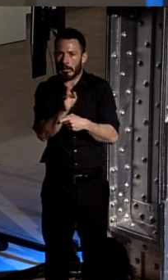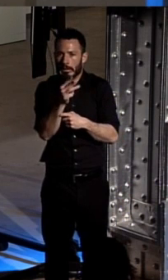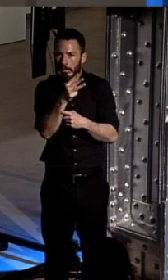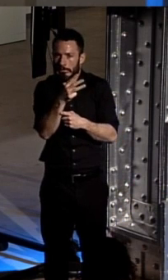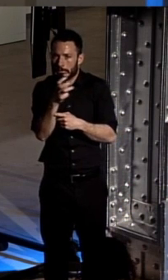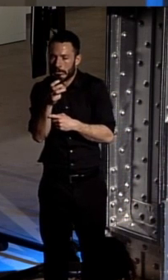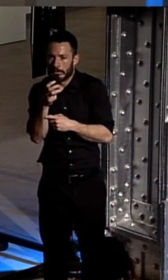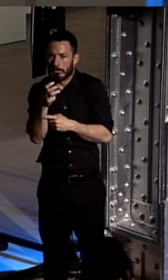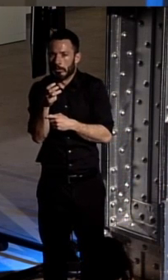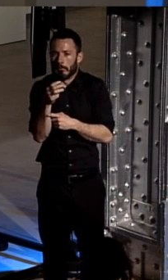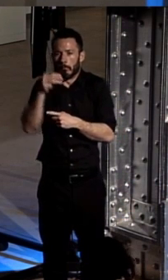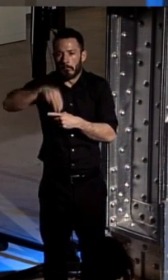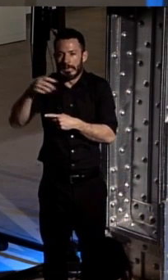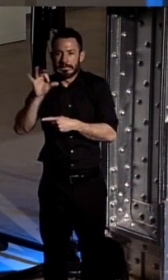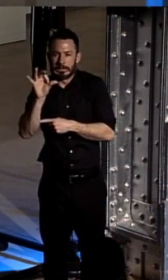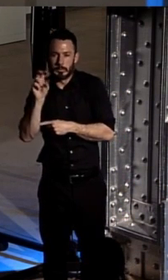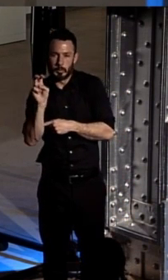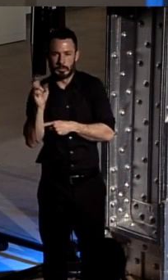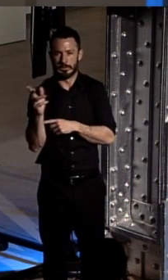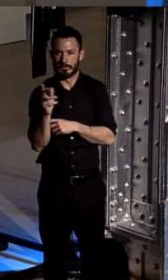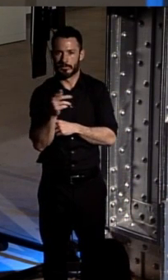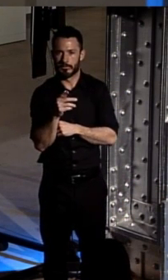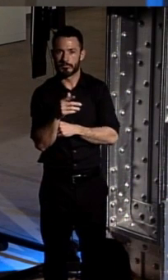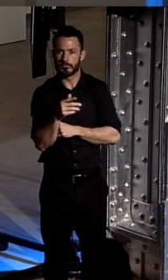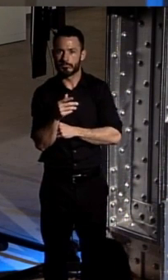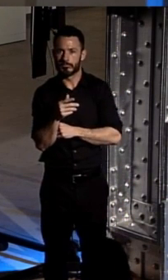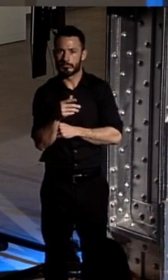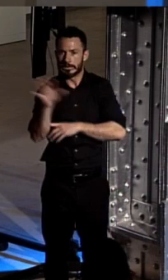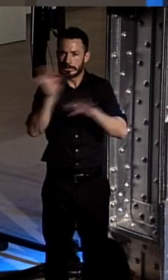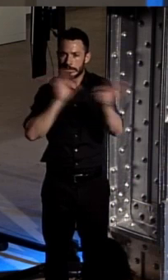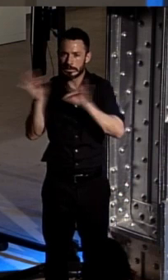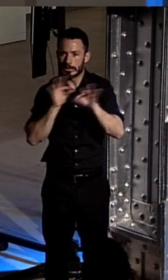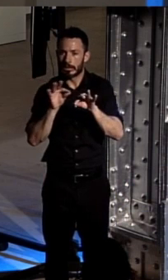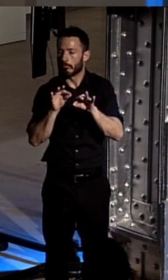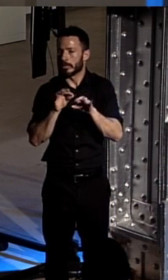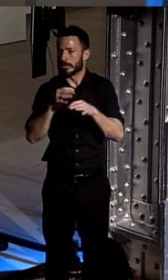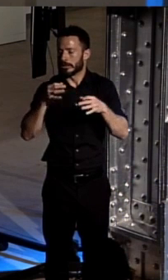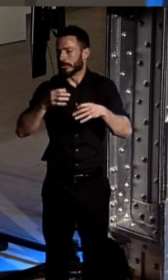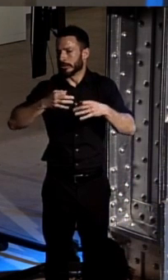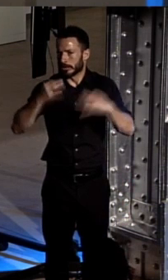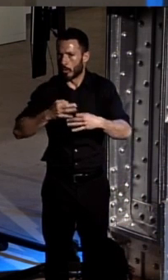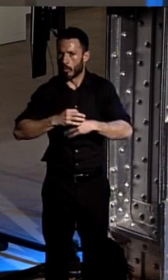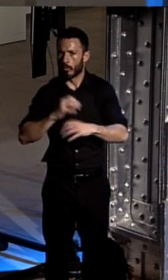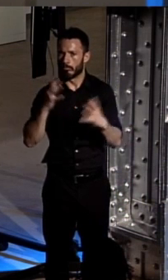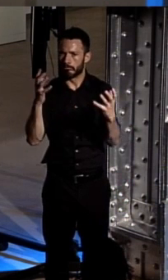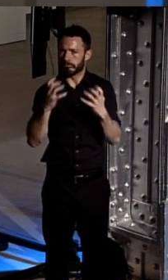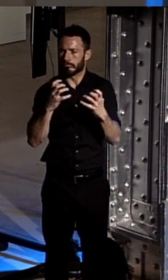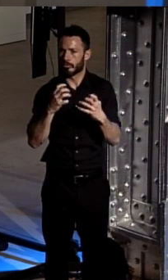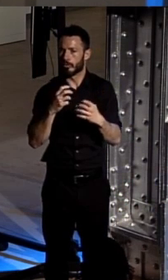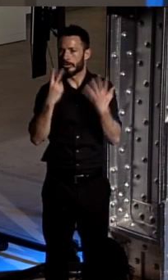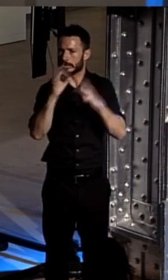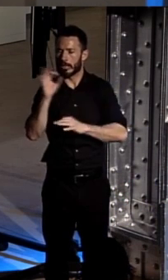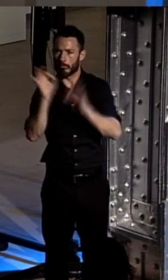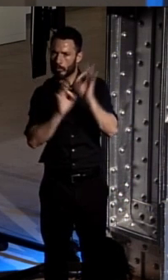Princeton, cualquiera de ustedes en 300 milisegundos acierta quién gana la elección con un promedio de un 70%. El azar sería